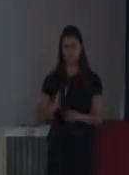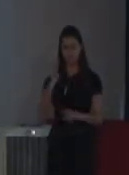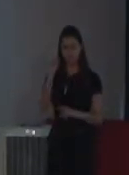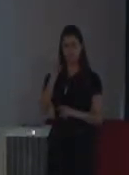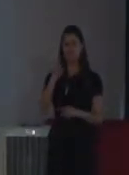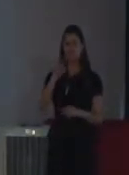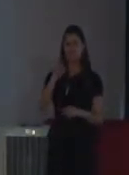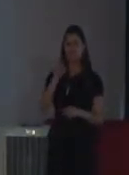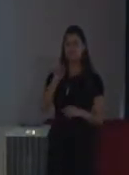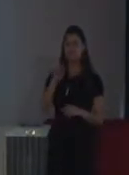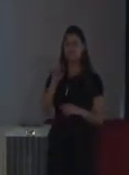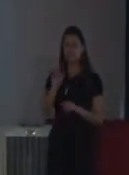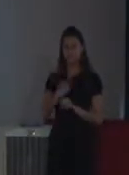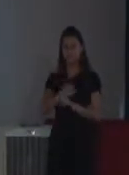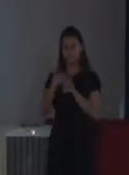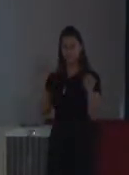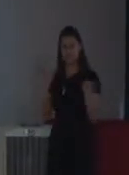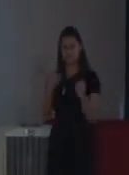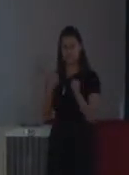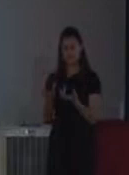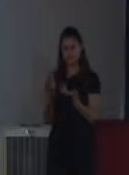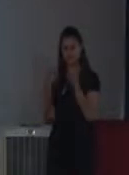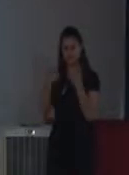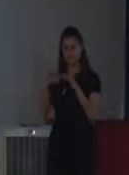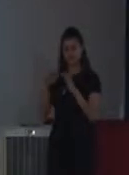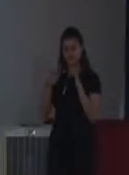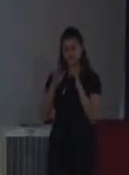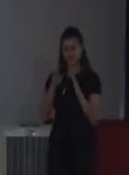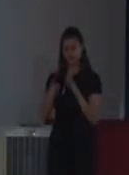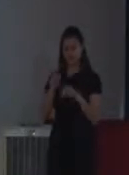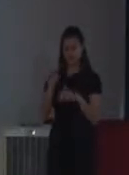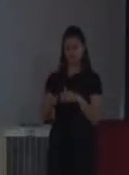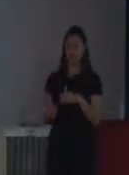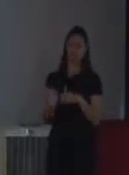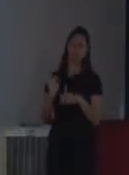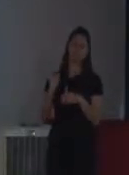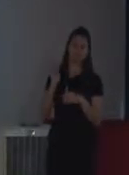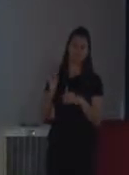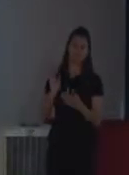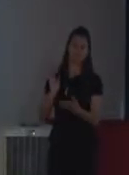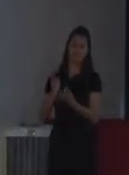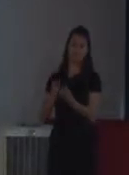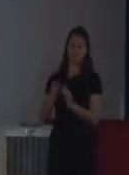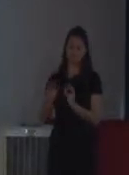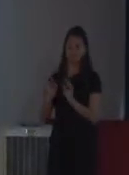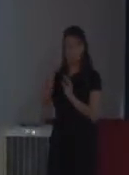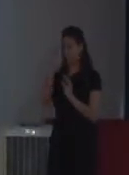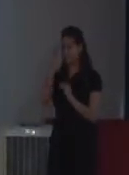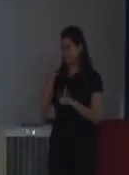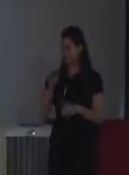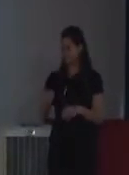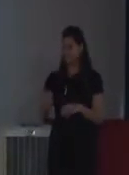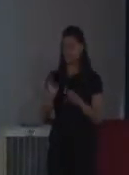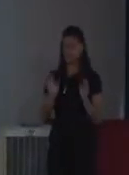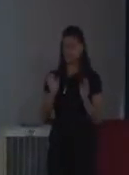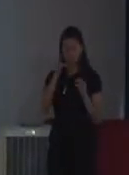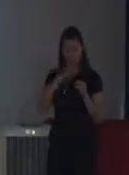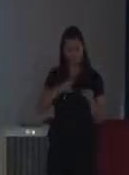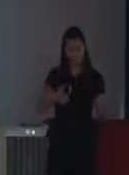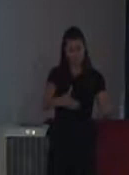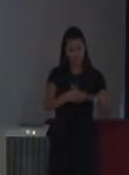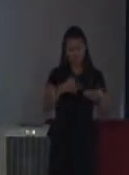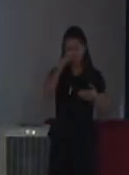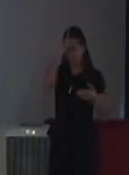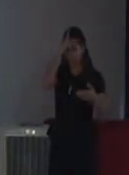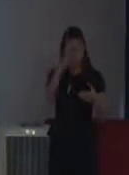digamos, yo la escuché esta mañana, me parece, digamos, por ejemplo, ella es una bibliografía ejemplar en la medida en que combate cualquier acción de discriminación contra sus hijos en